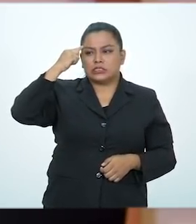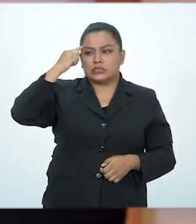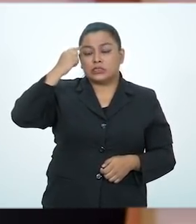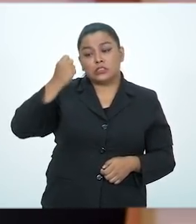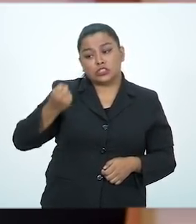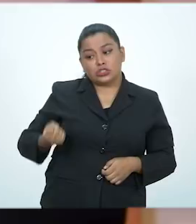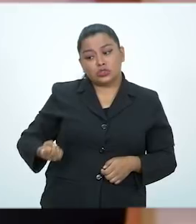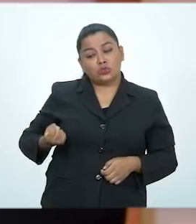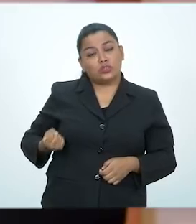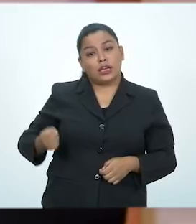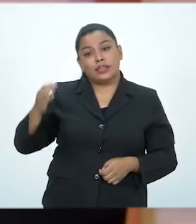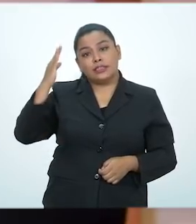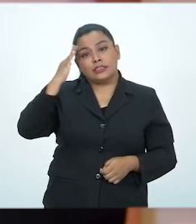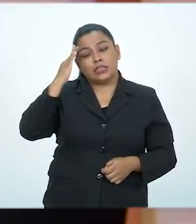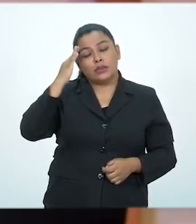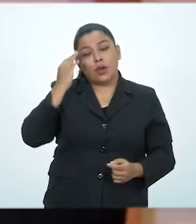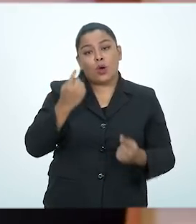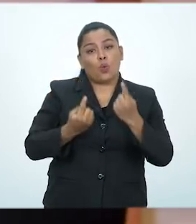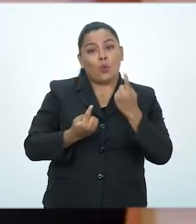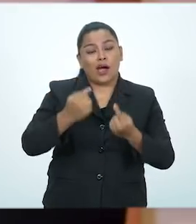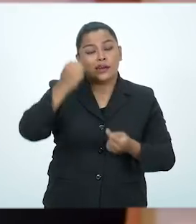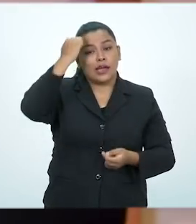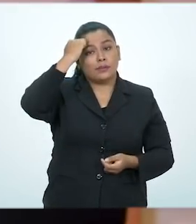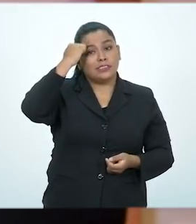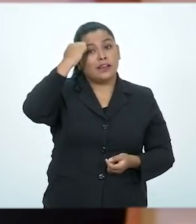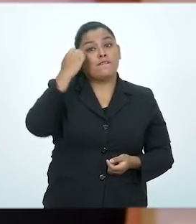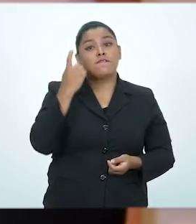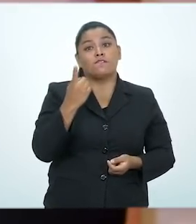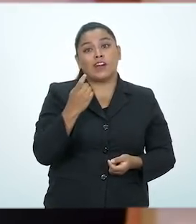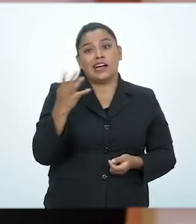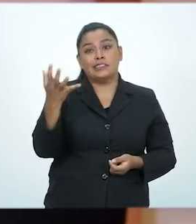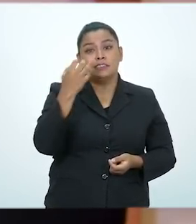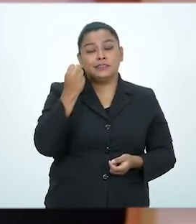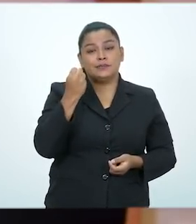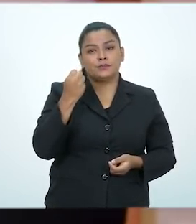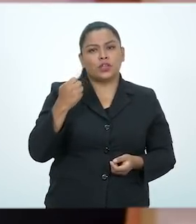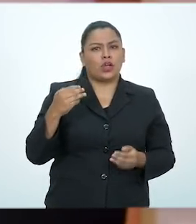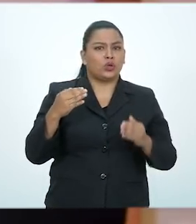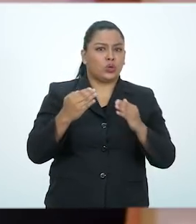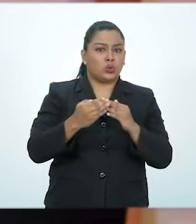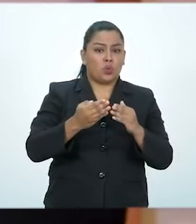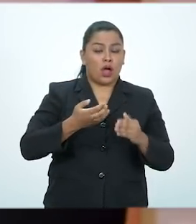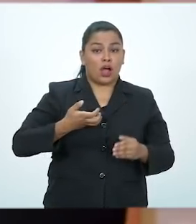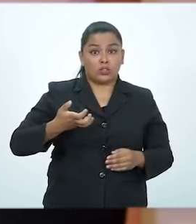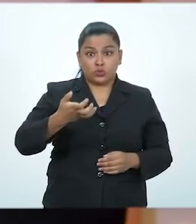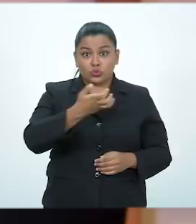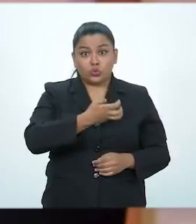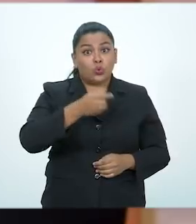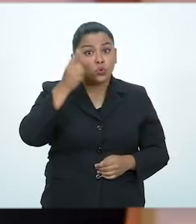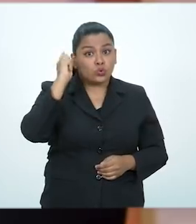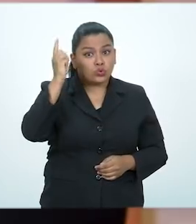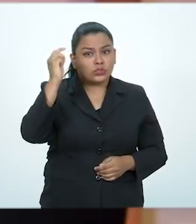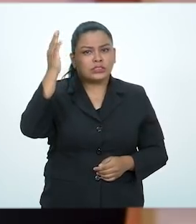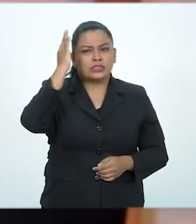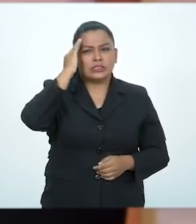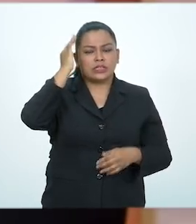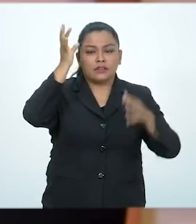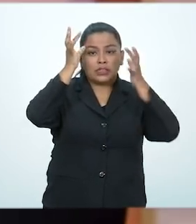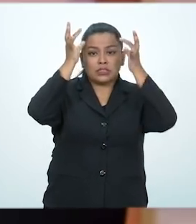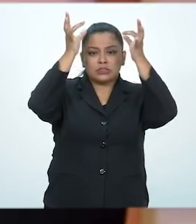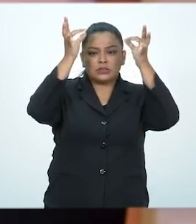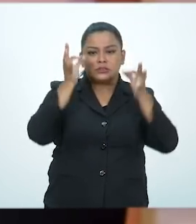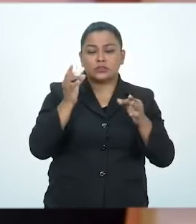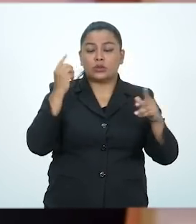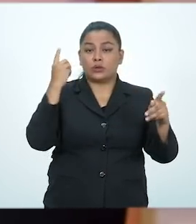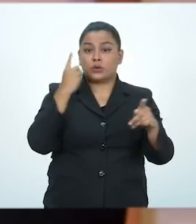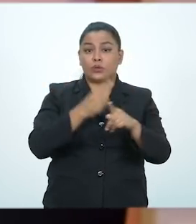que reconozcan aquellos aprendizajes que no han alcanzado, sino también nosotros como docente para tomar las